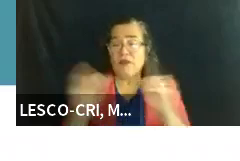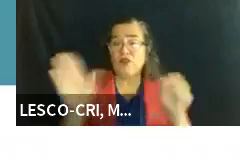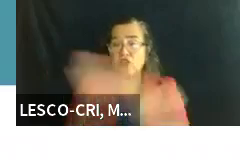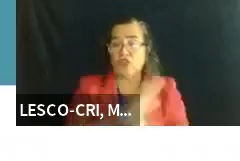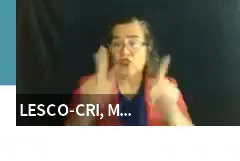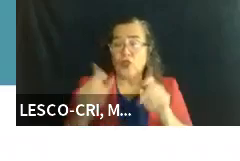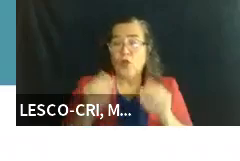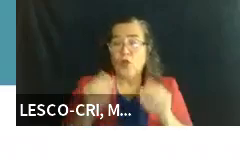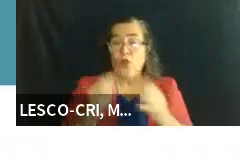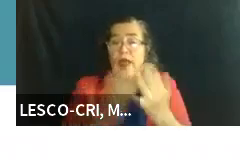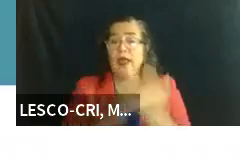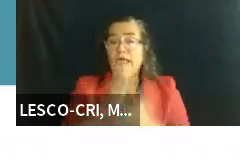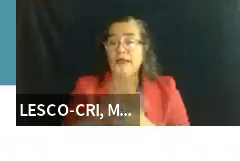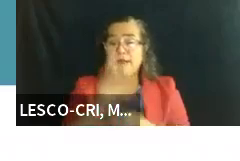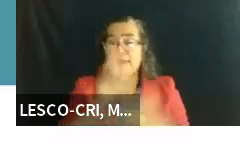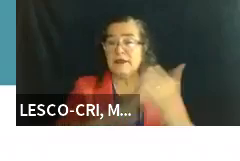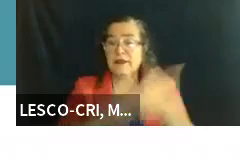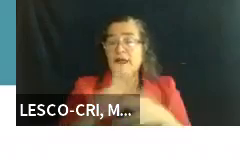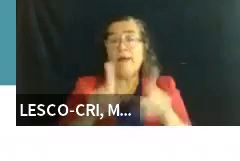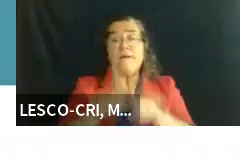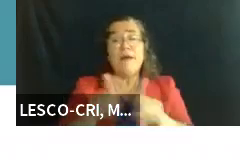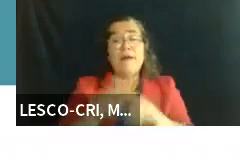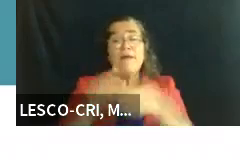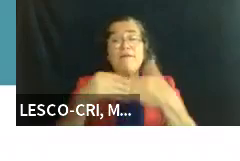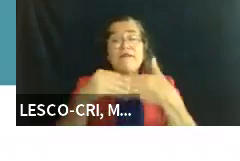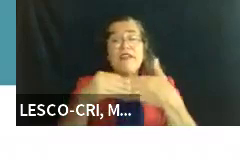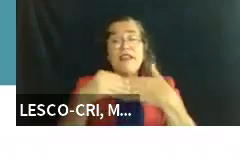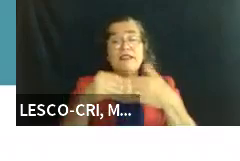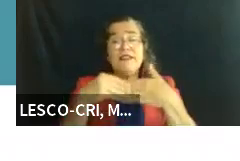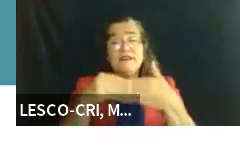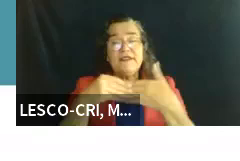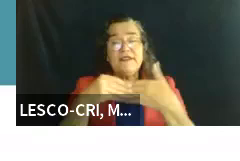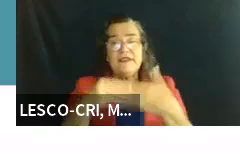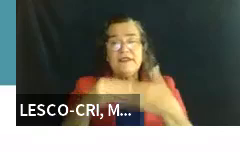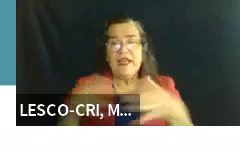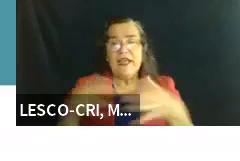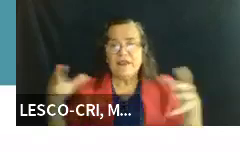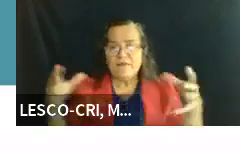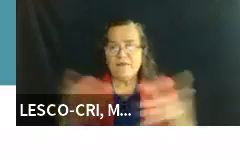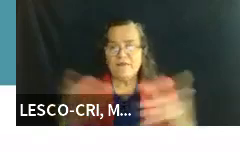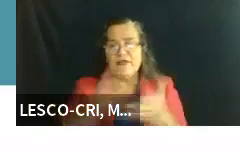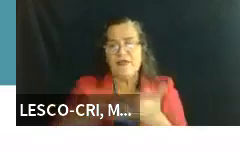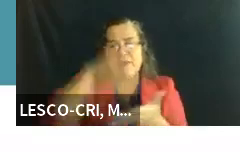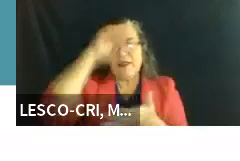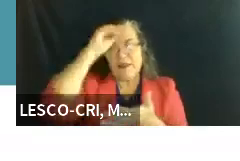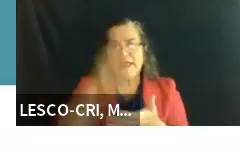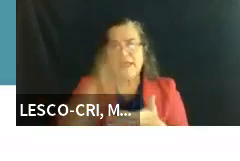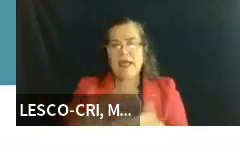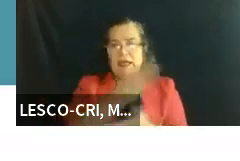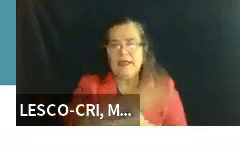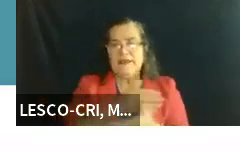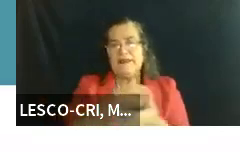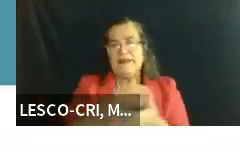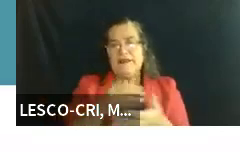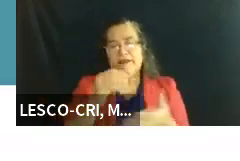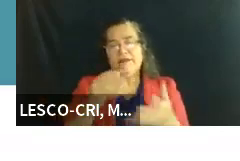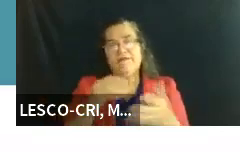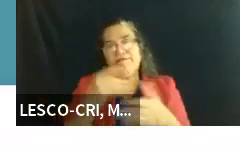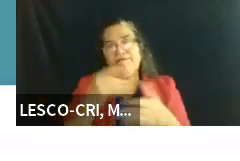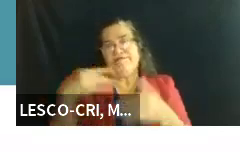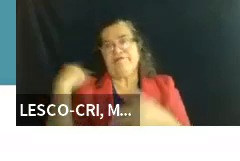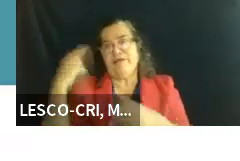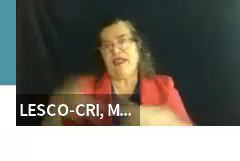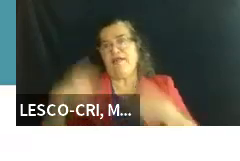a la universidad, sino también para flexibilizarse e integrar aprendizajes previos adquiridos a lo largo de la vida, como